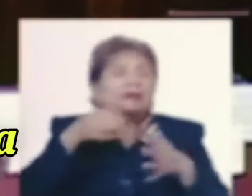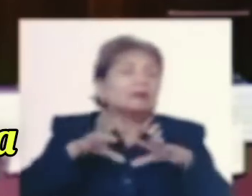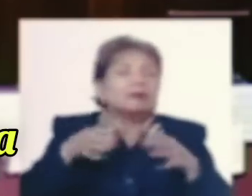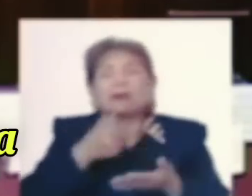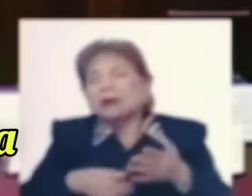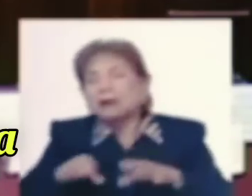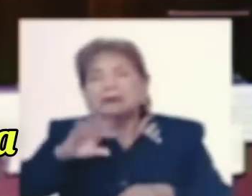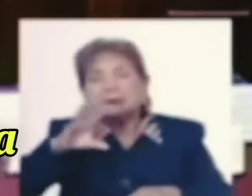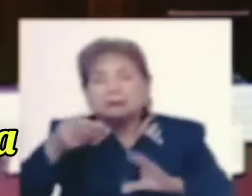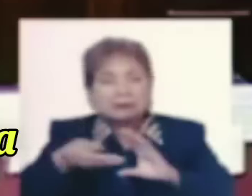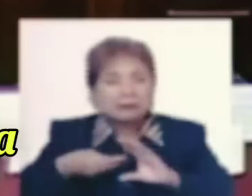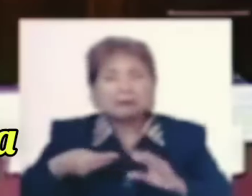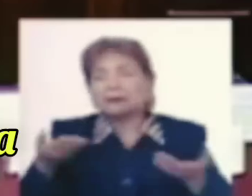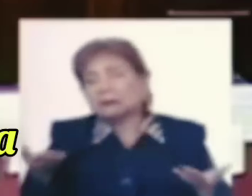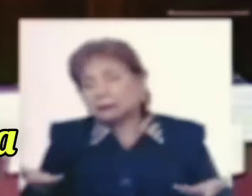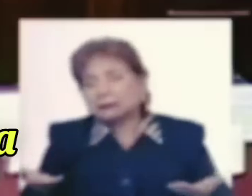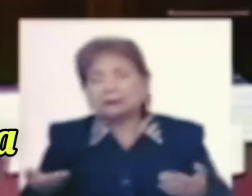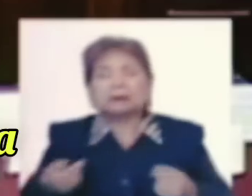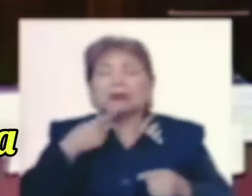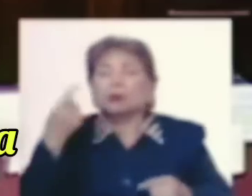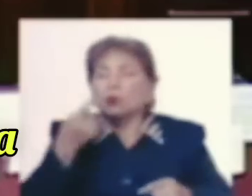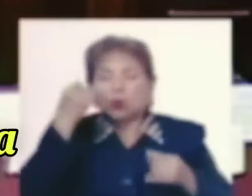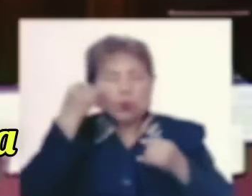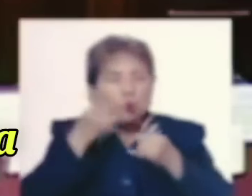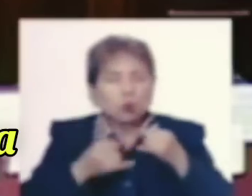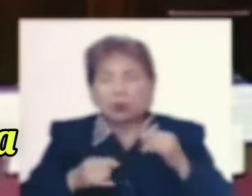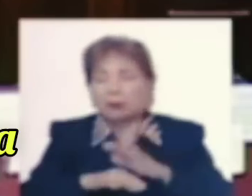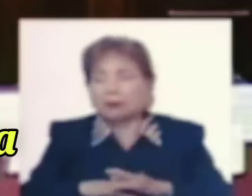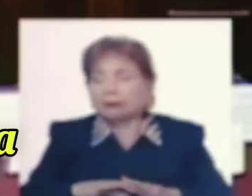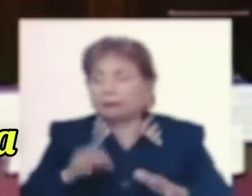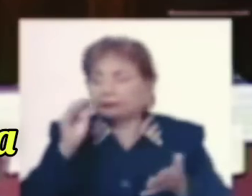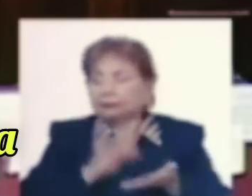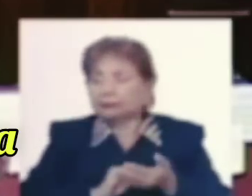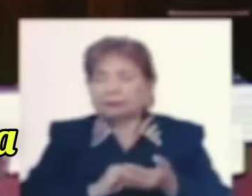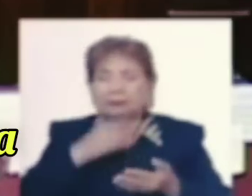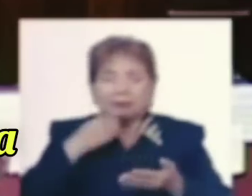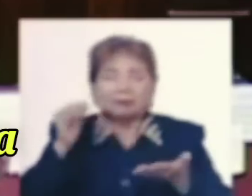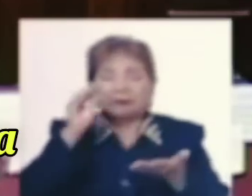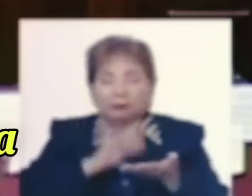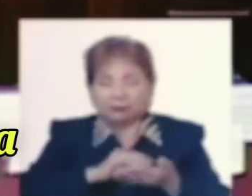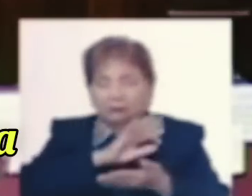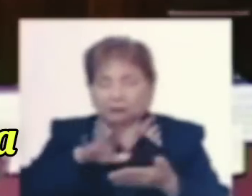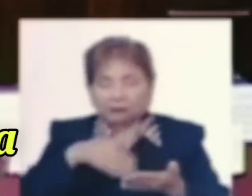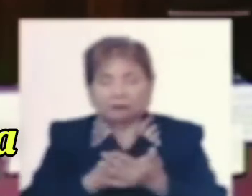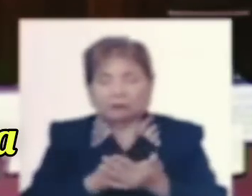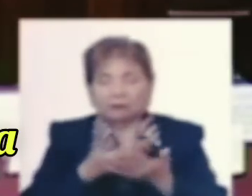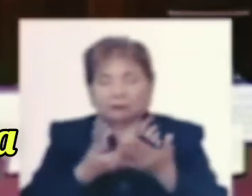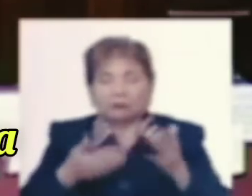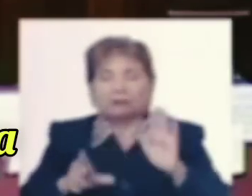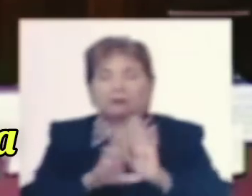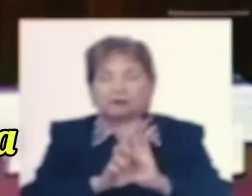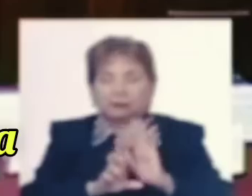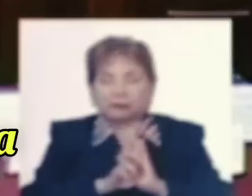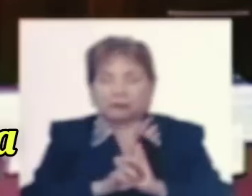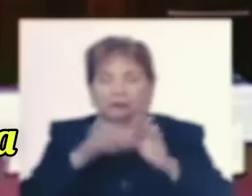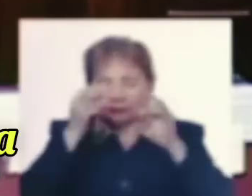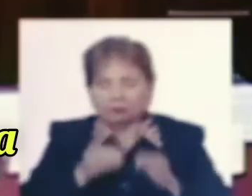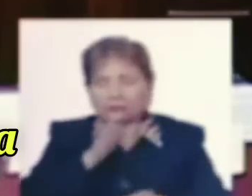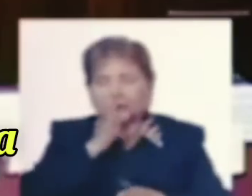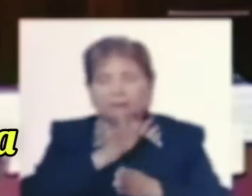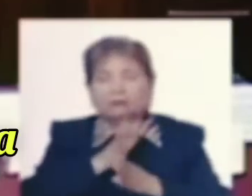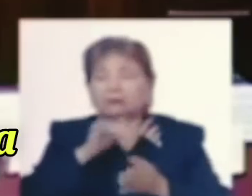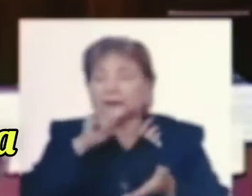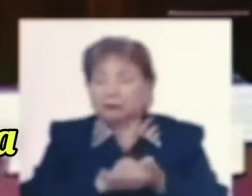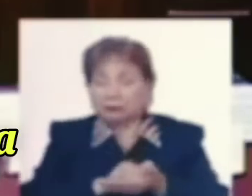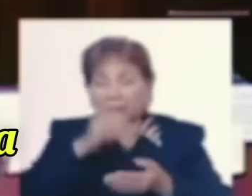presuntos actos ilícitos. Señor abogado, es la última vez que le estoy reiterando todos estos principios de legalidad, de celeridad.